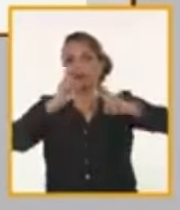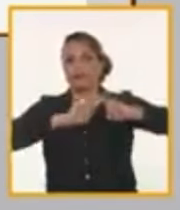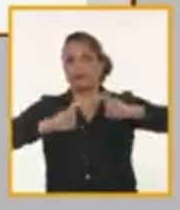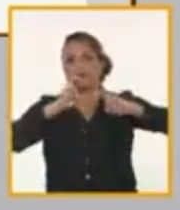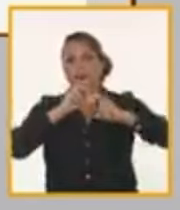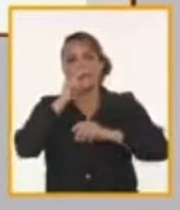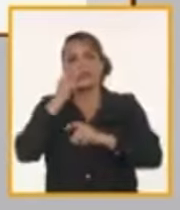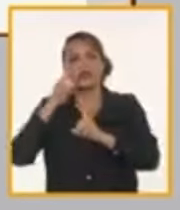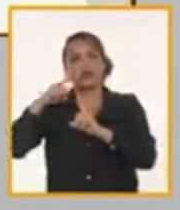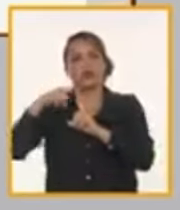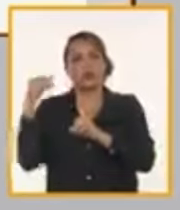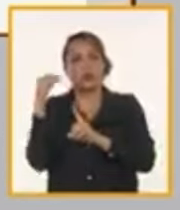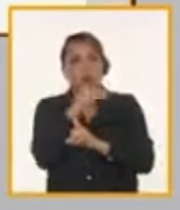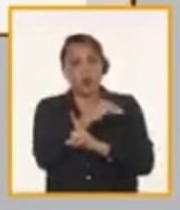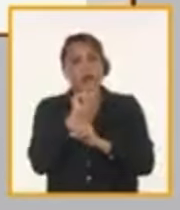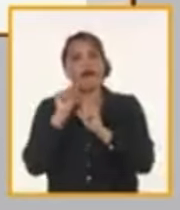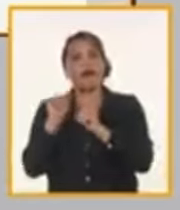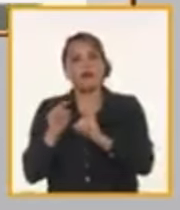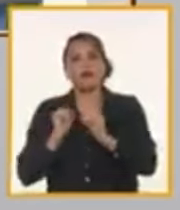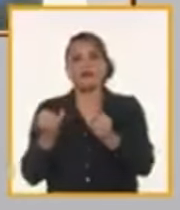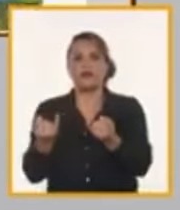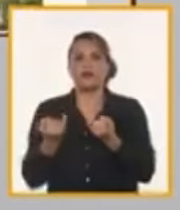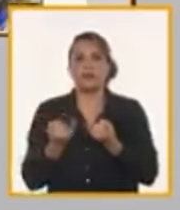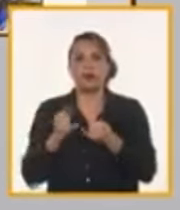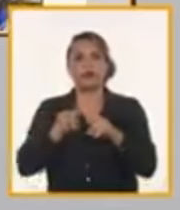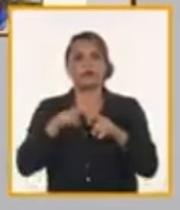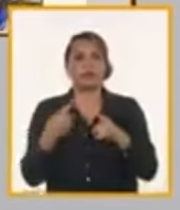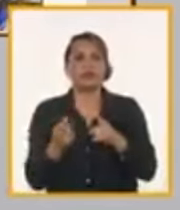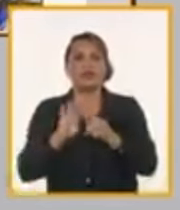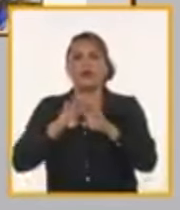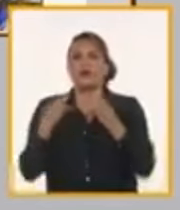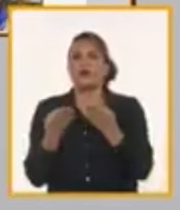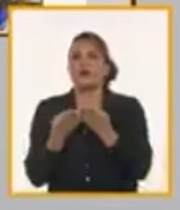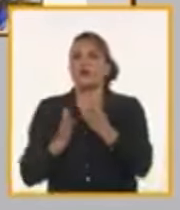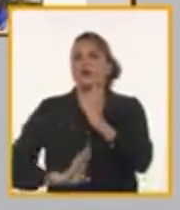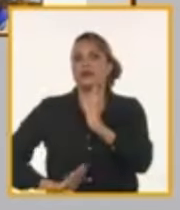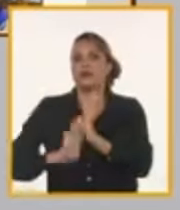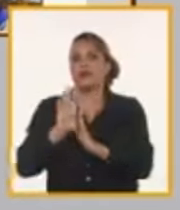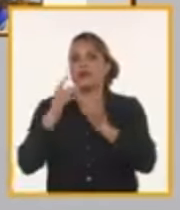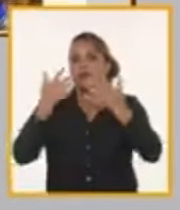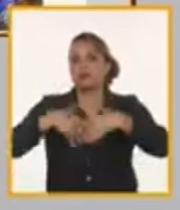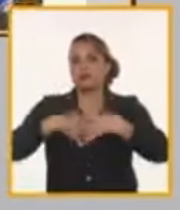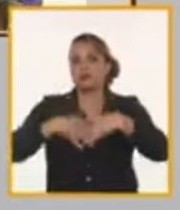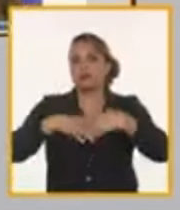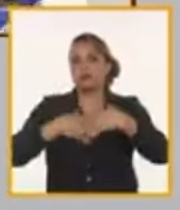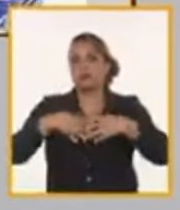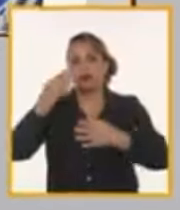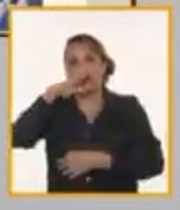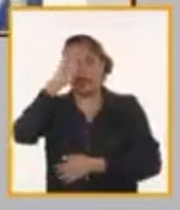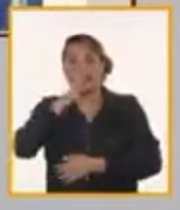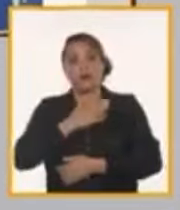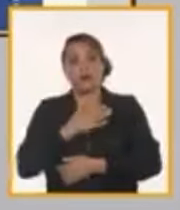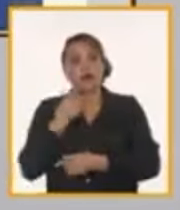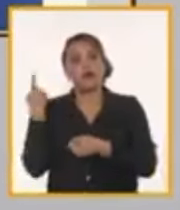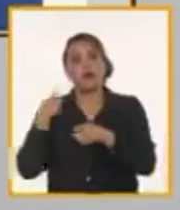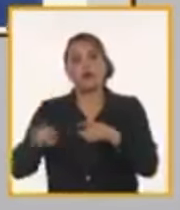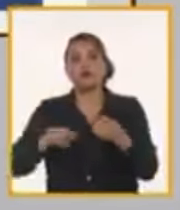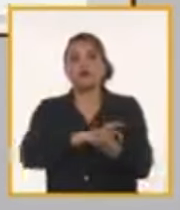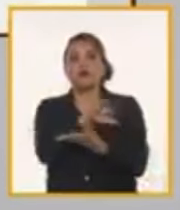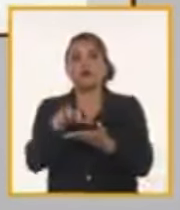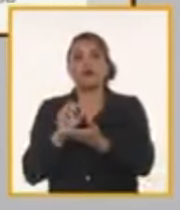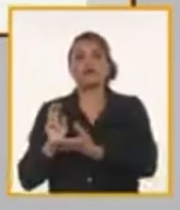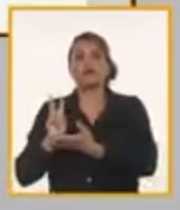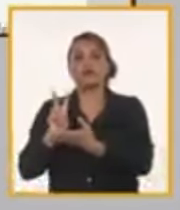biotecnología Donde fueron informados sobre los nuevos desarrollos de medicamentos en el país visitaron la empresa